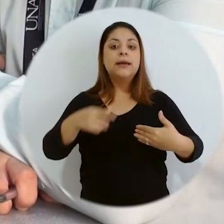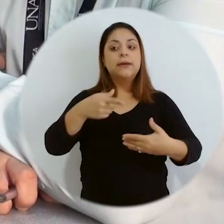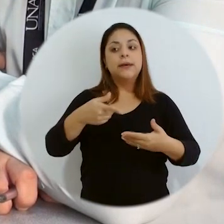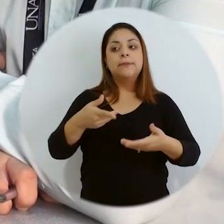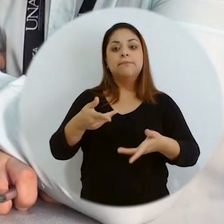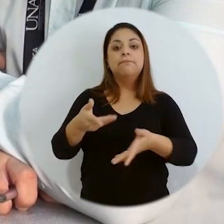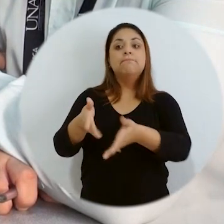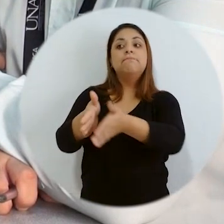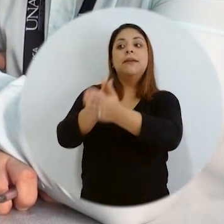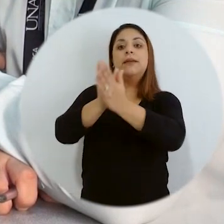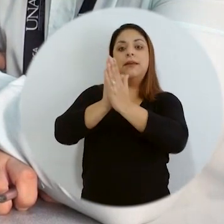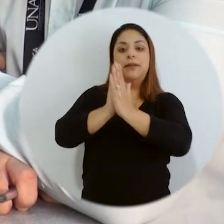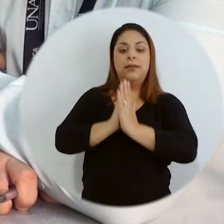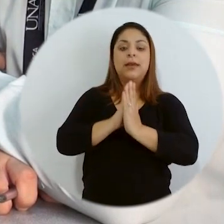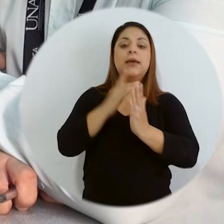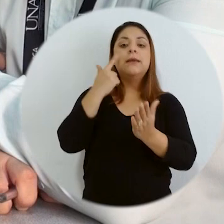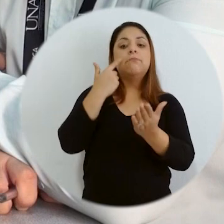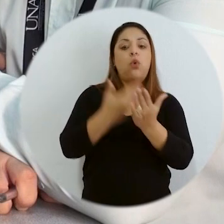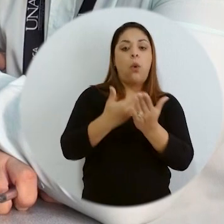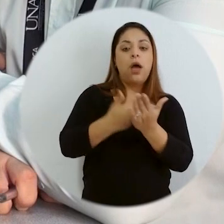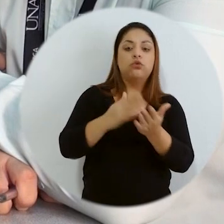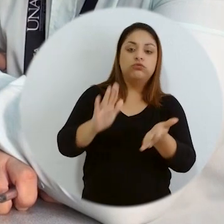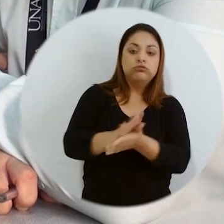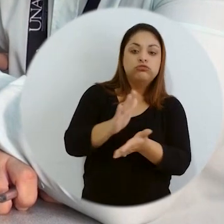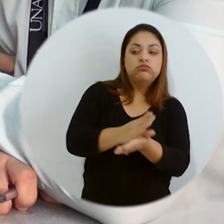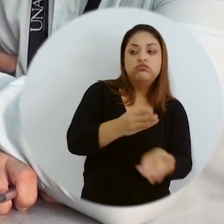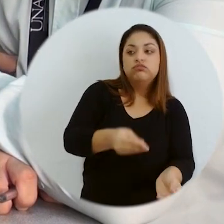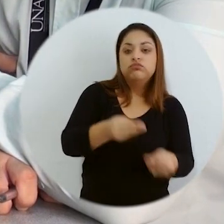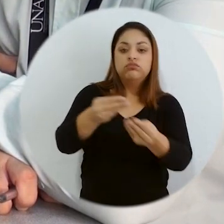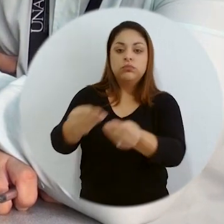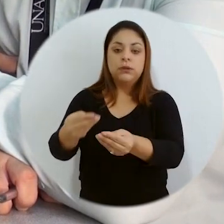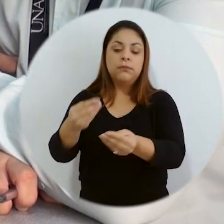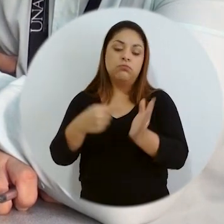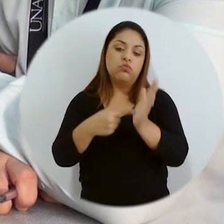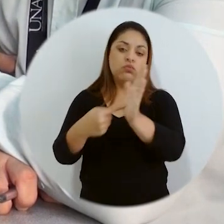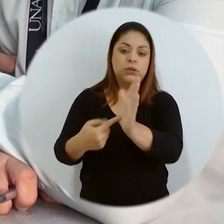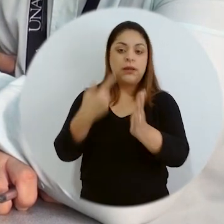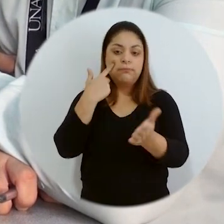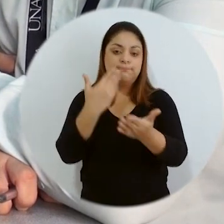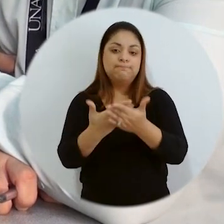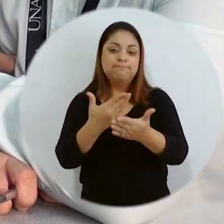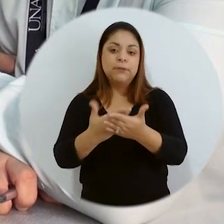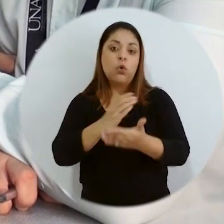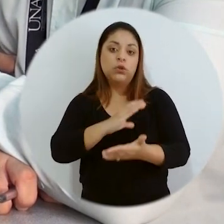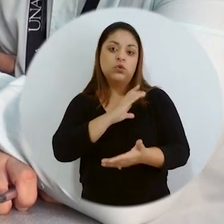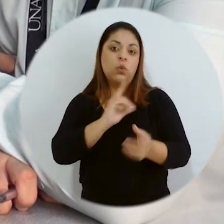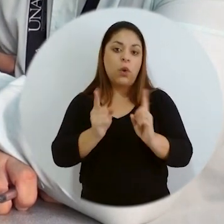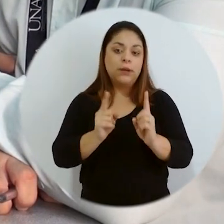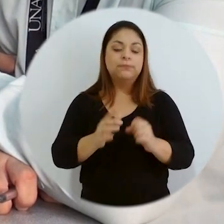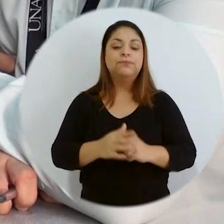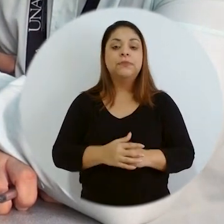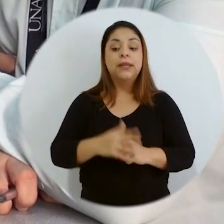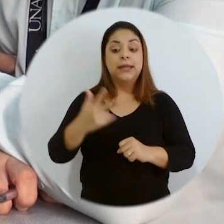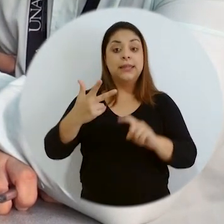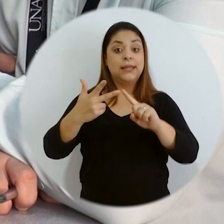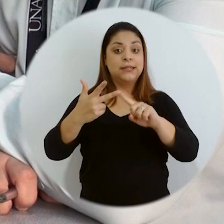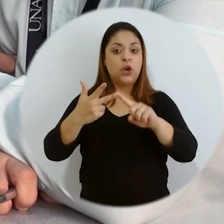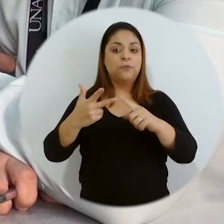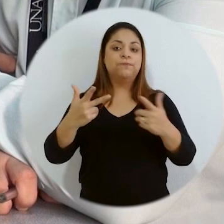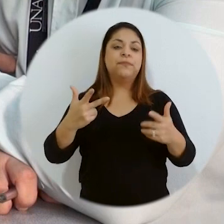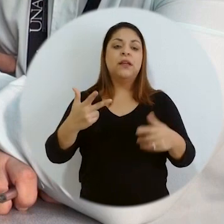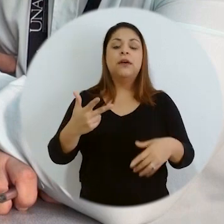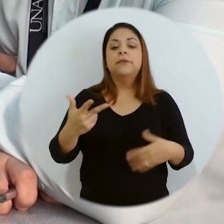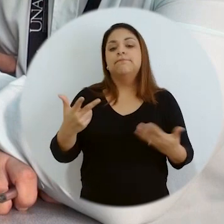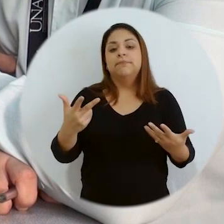hacen la solicitud presentando documentos probatorios de cuál es la condición que tienen. Y el tercer grupo es el grupo que es referido por